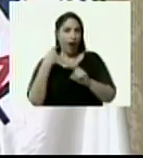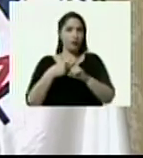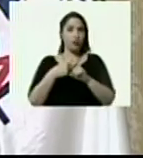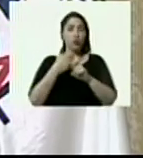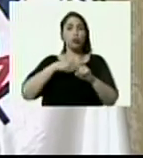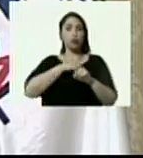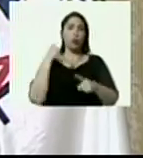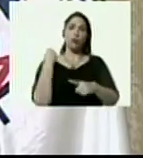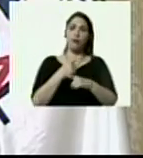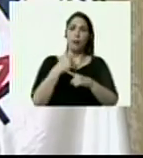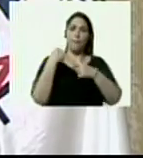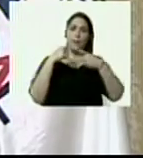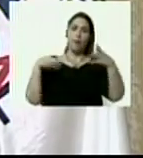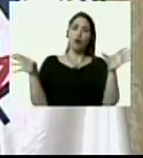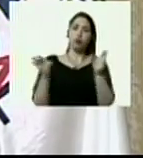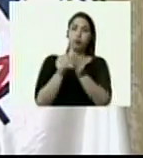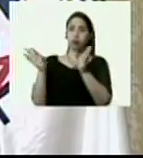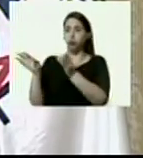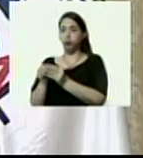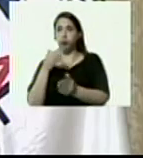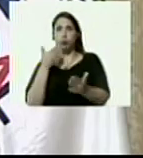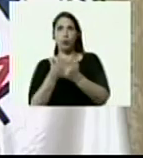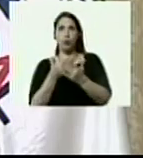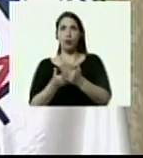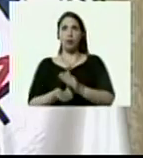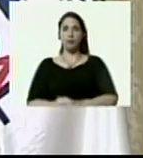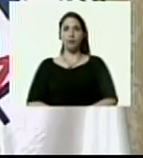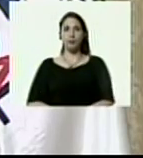una serie de conclusiones y propuestas